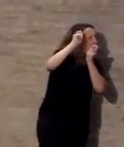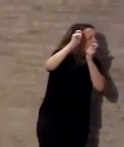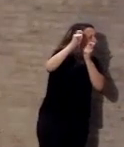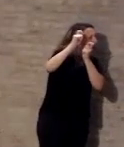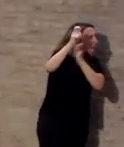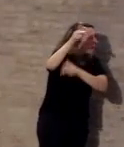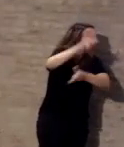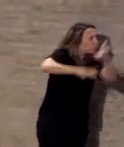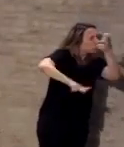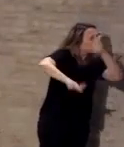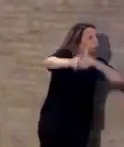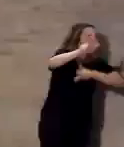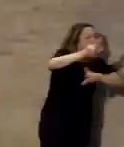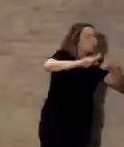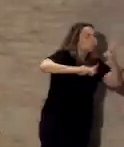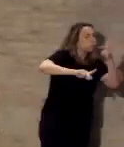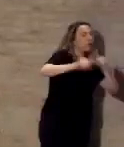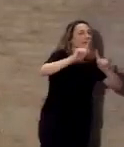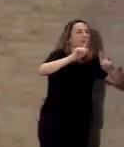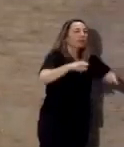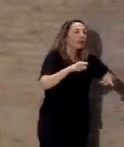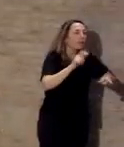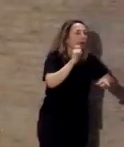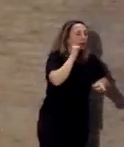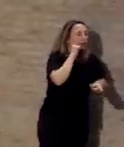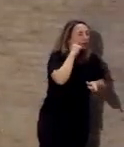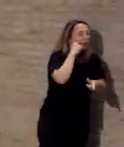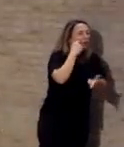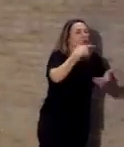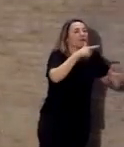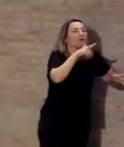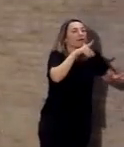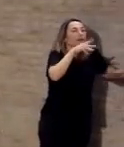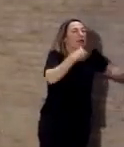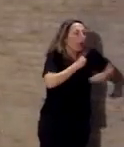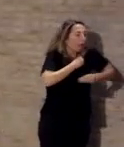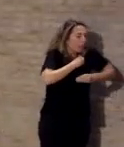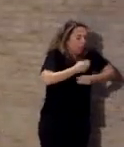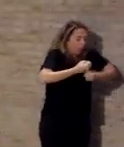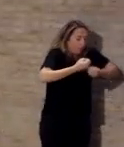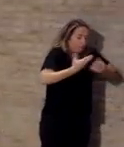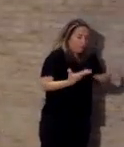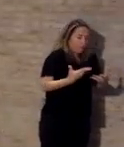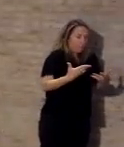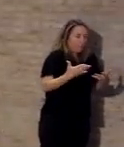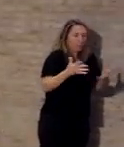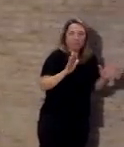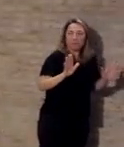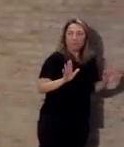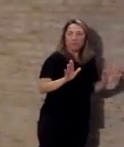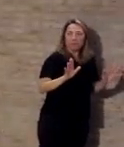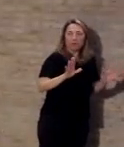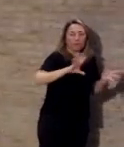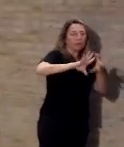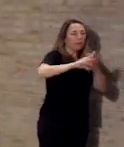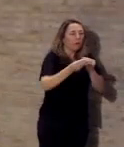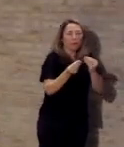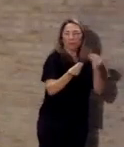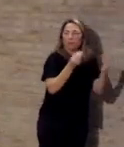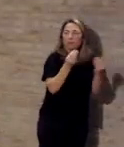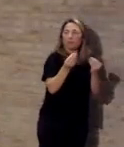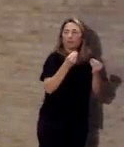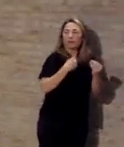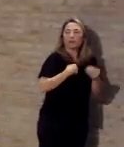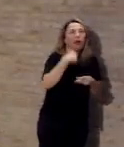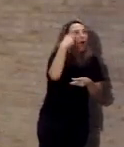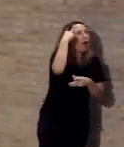eh También decirte cosas lindas para que te sientas bien pero a la a la vez también te pueden